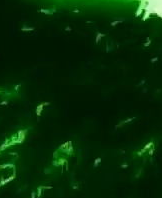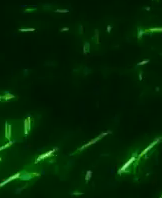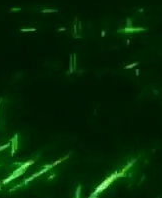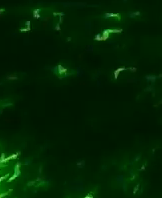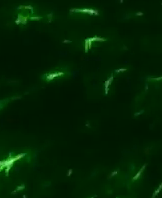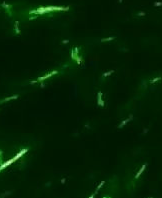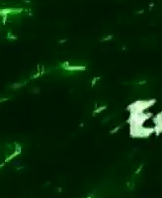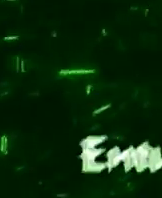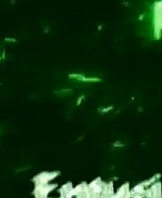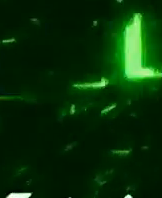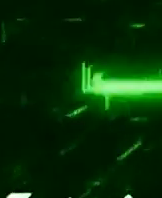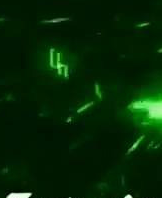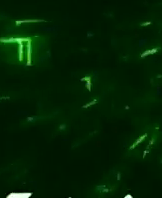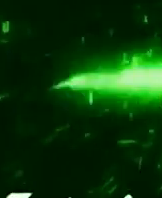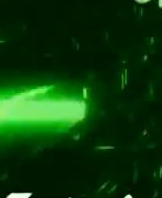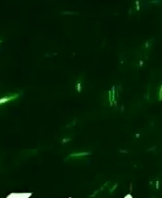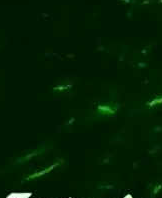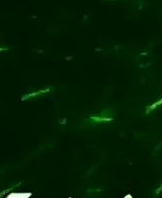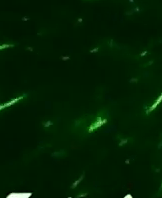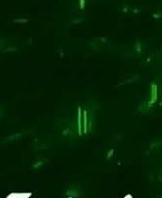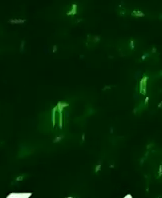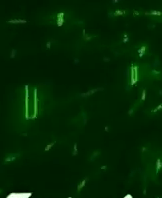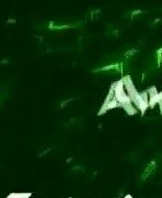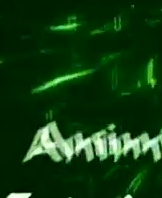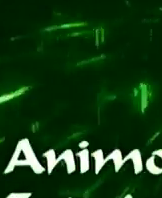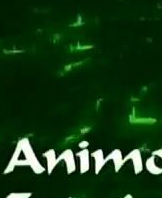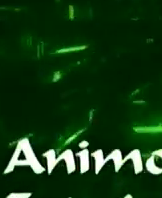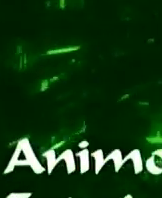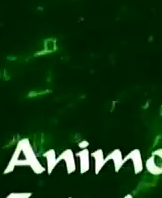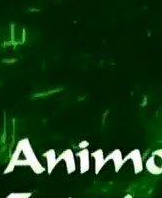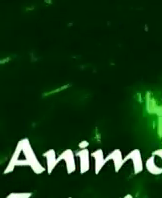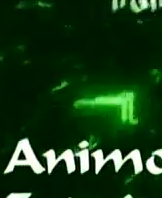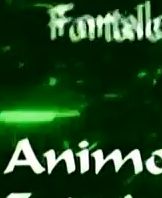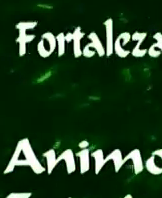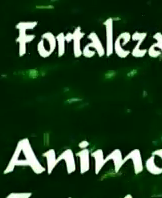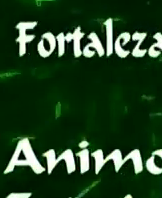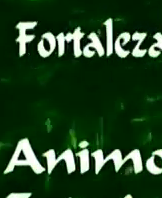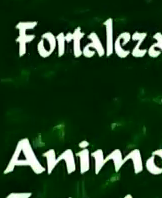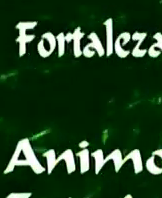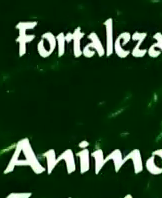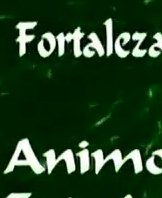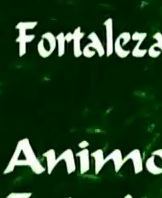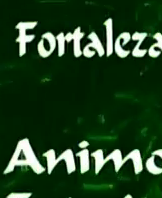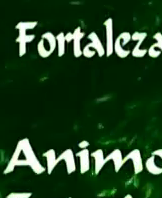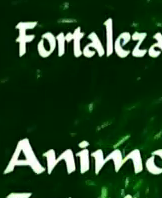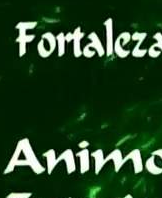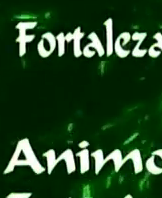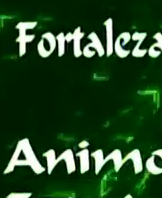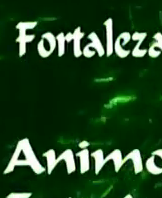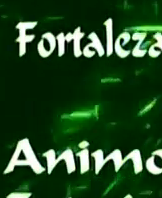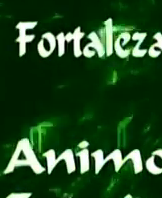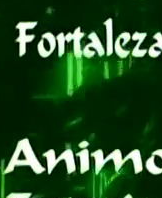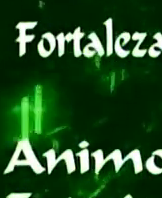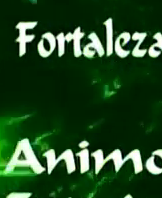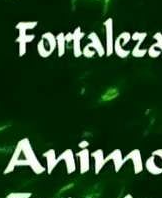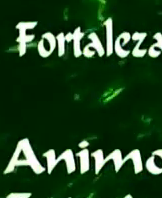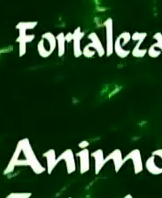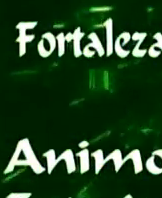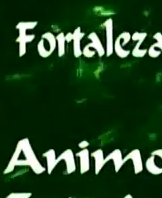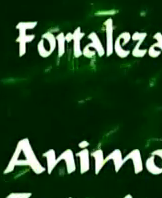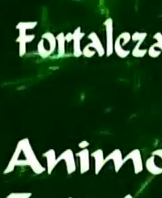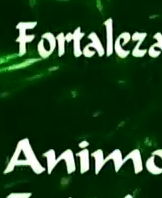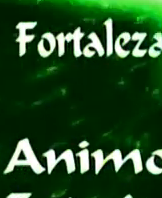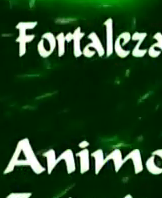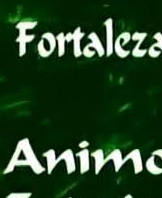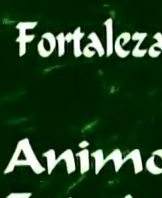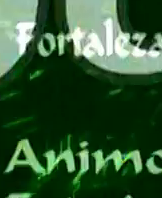Ahora las píldoras de optimismo son para tomar. Ha llegado Optimés, suplemento dietario para elevar